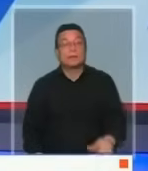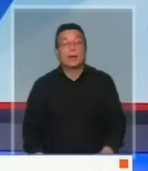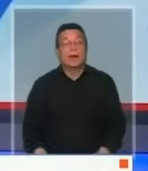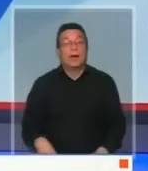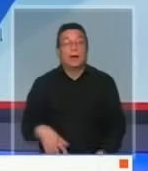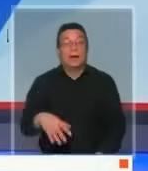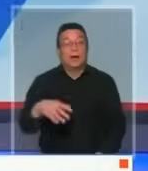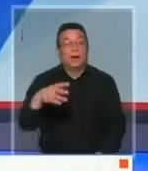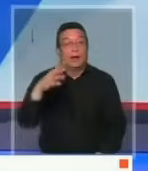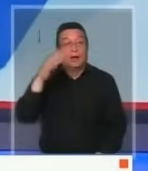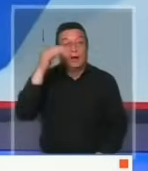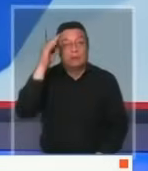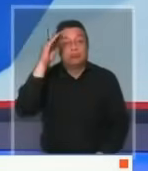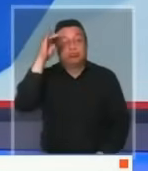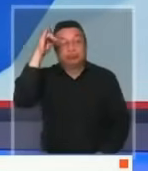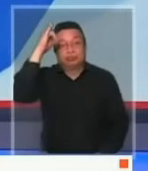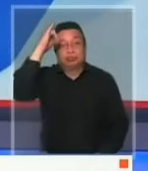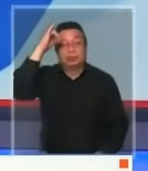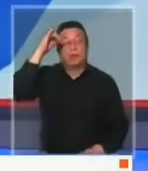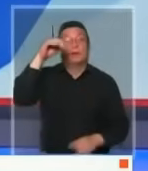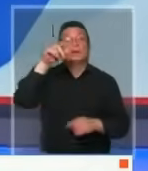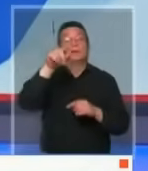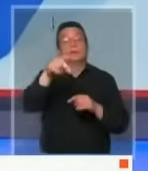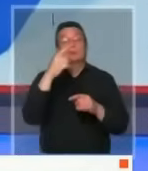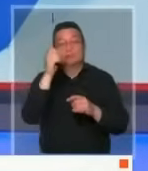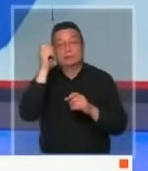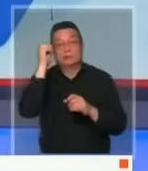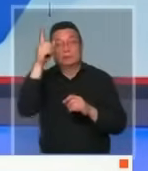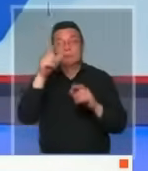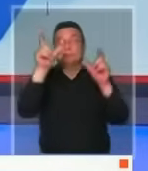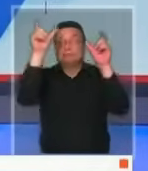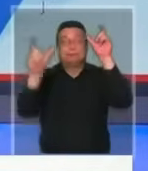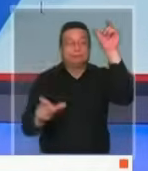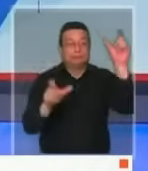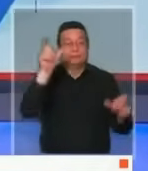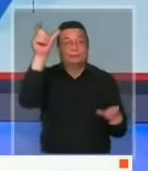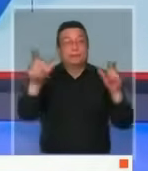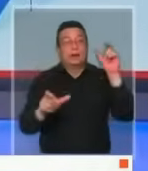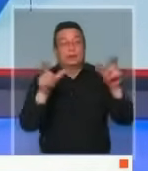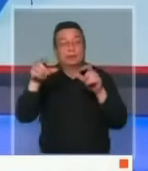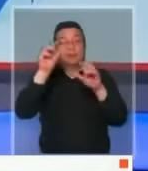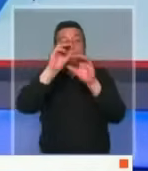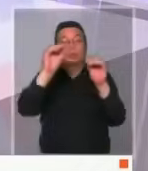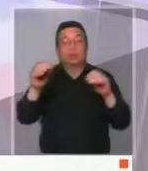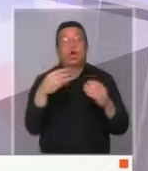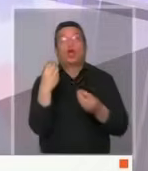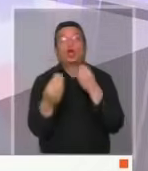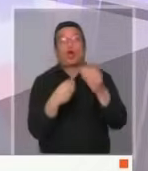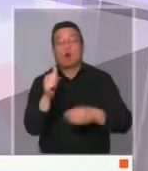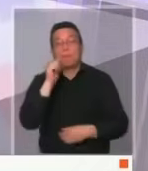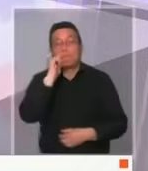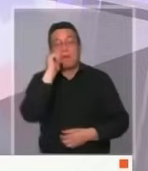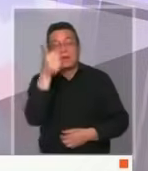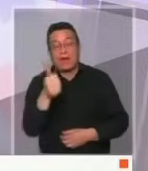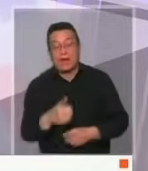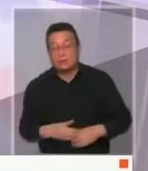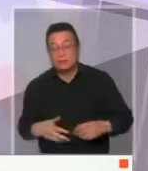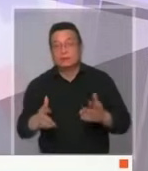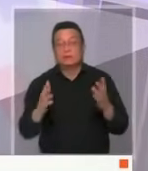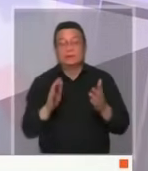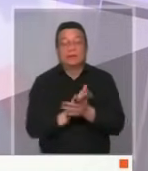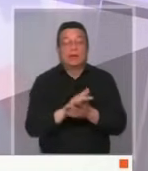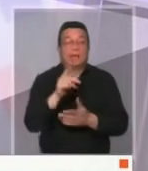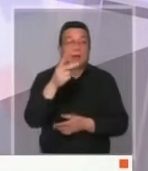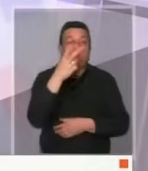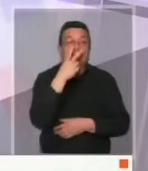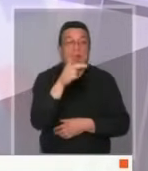digamos y son representativas para saber las votaciones van mandando los datos precisos de de los conteos veamos esto